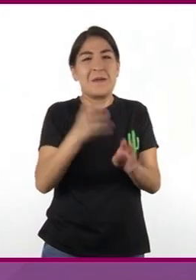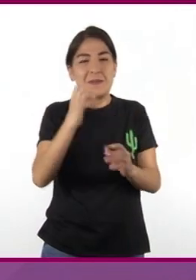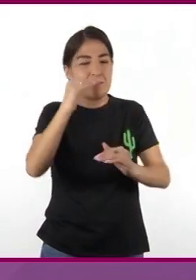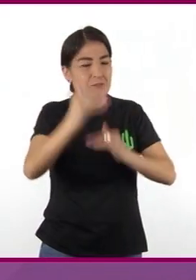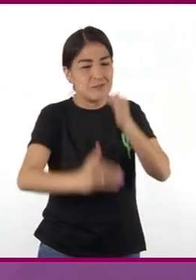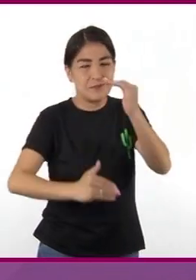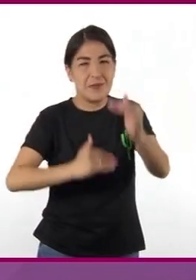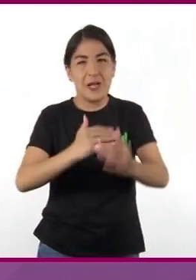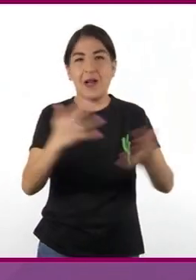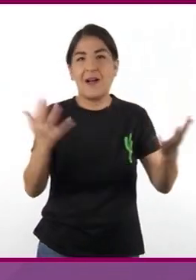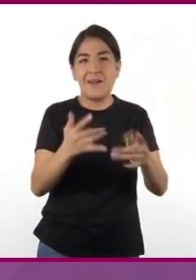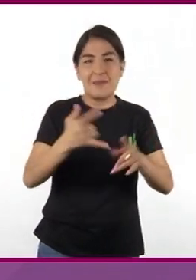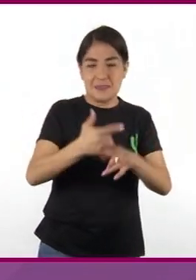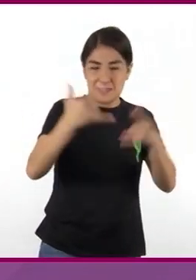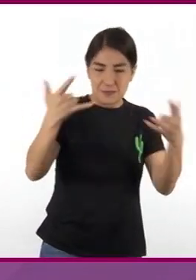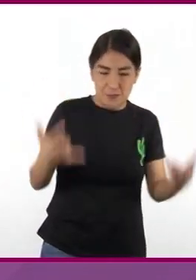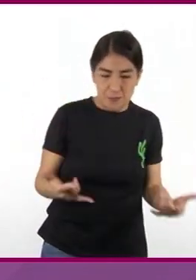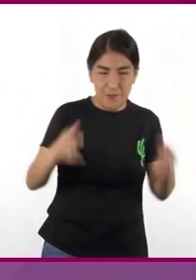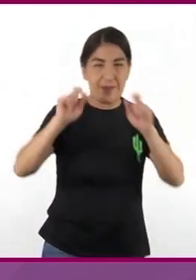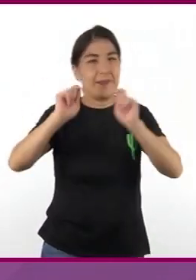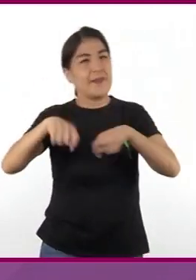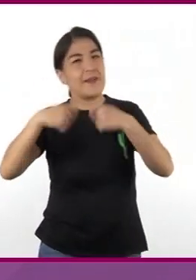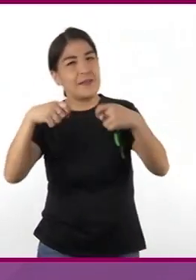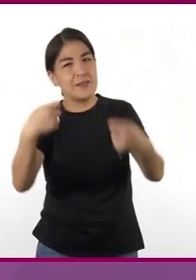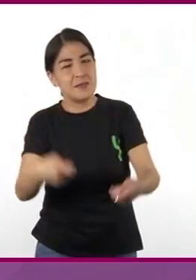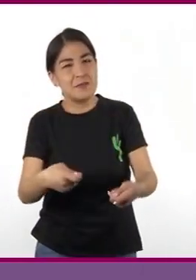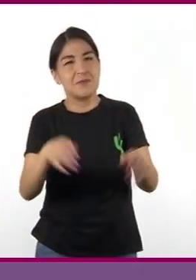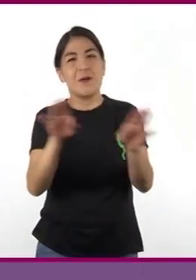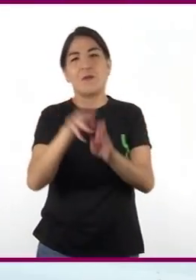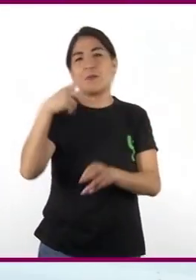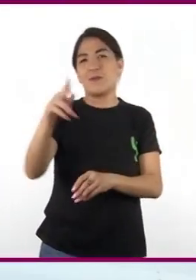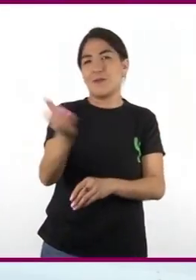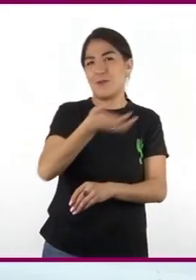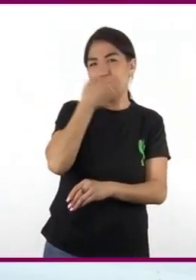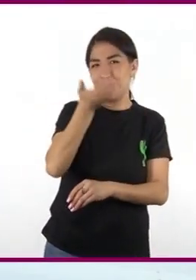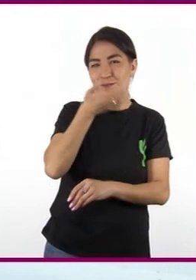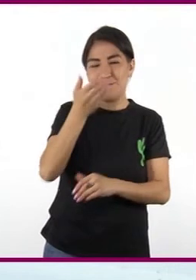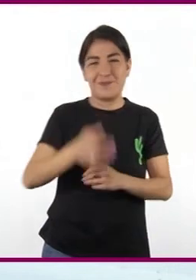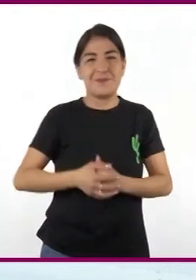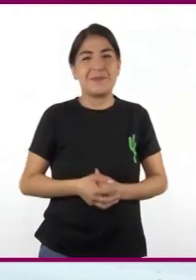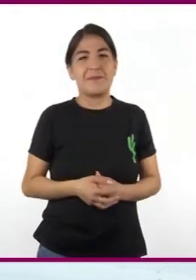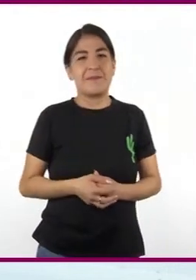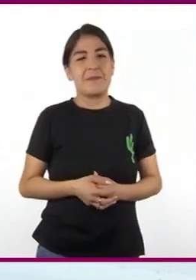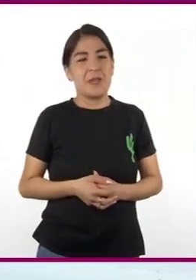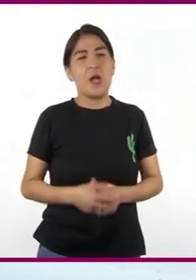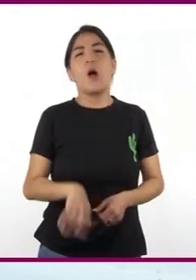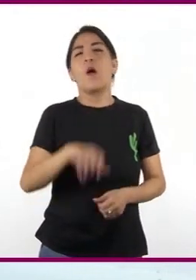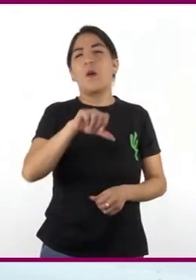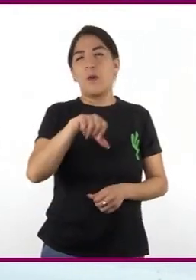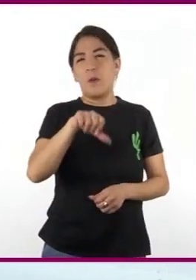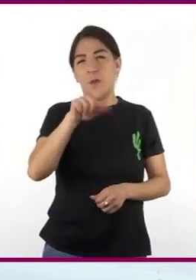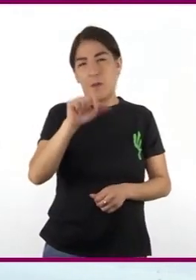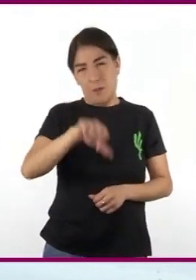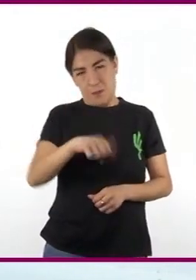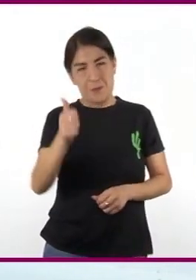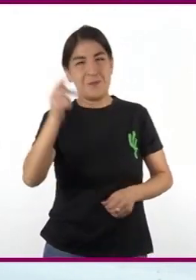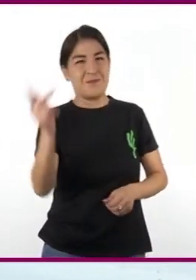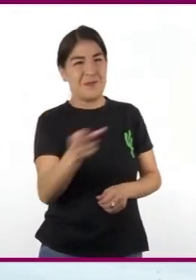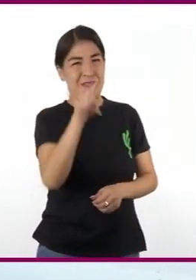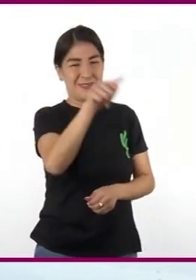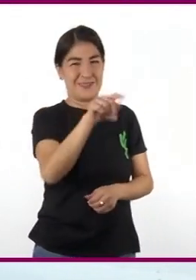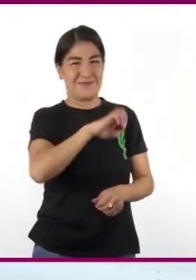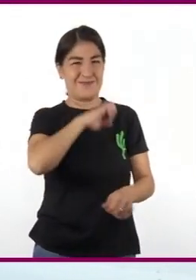una historia, una tradición y una identidad. Una pregunta que hicimos a nuestro